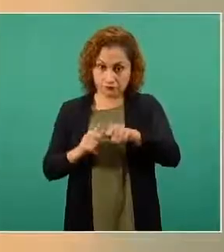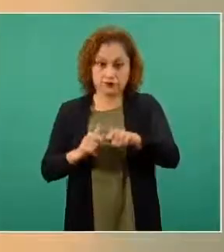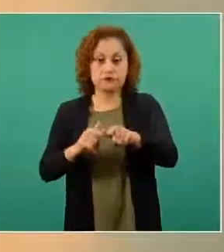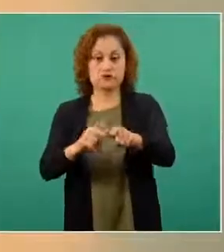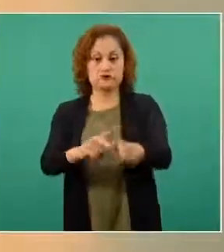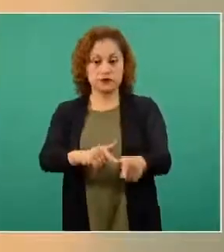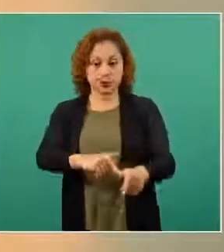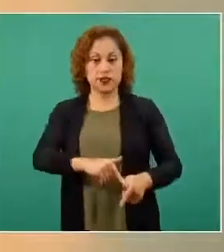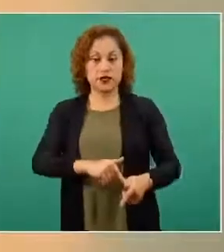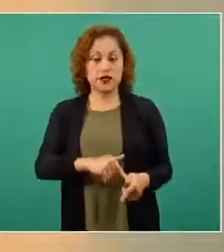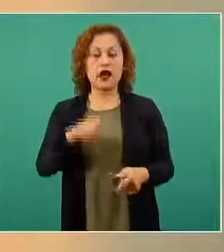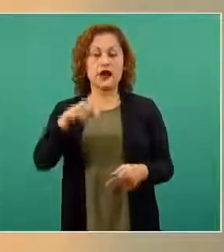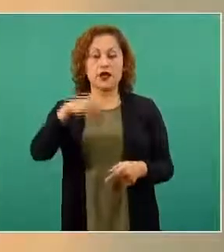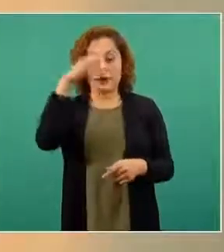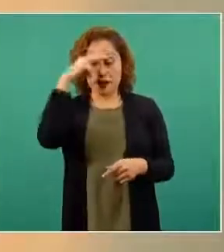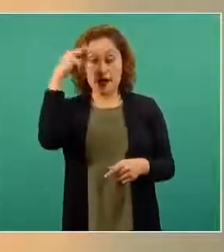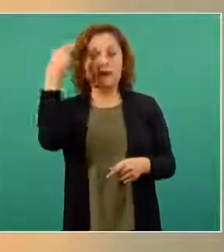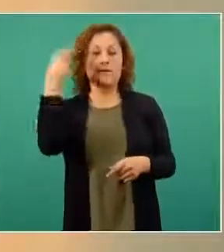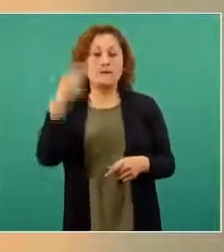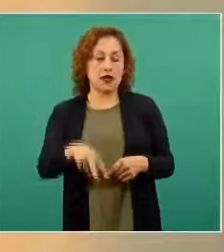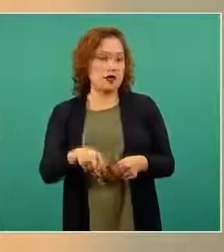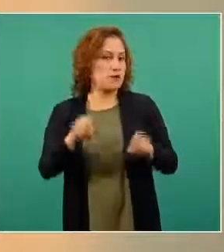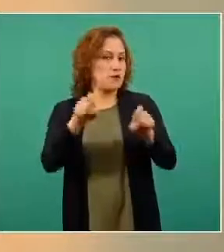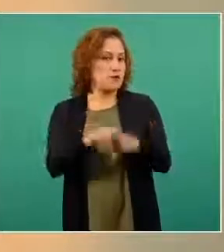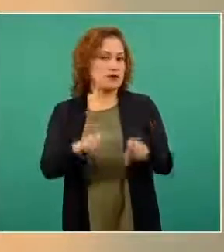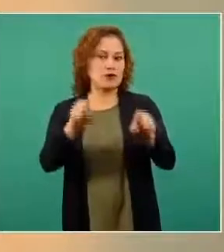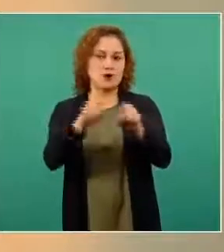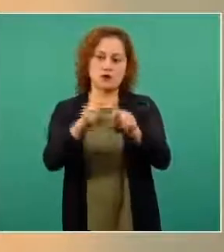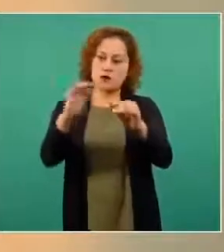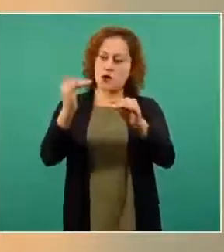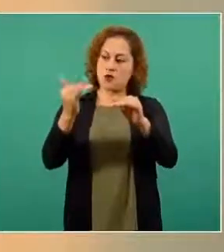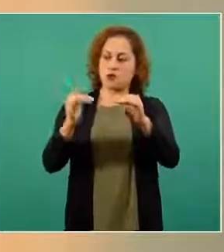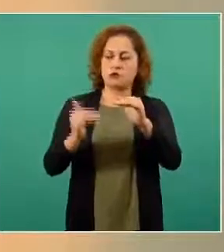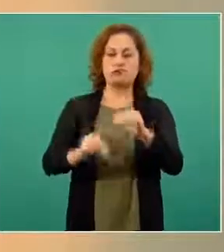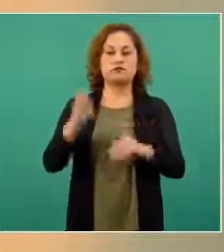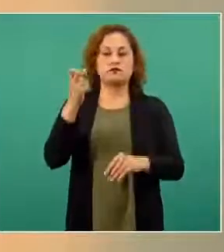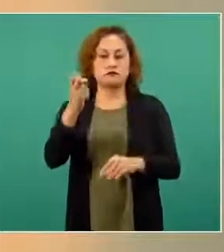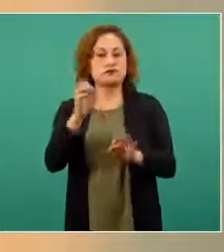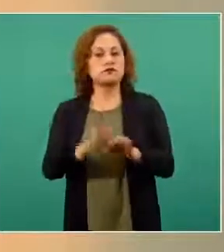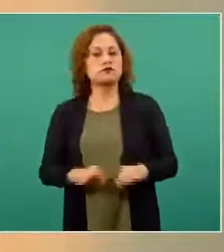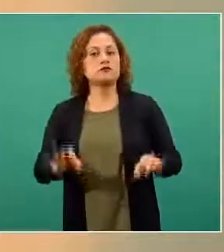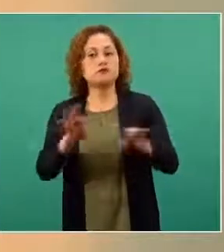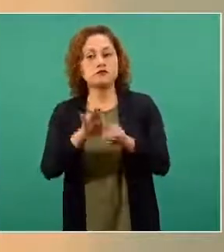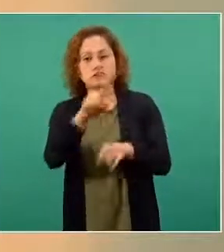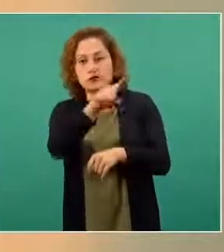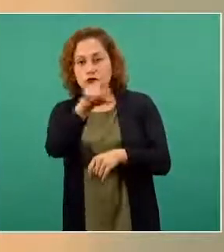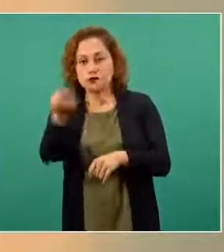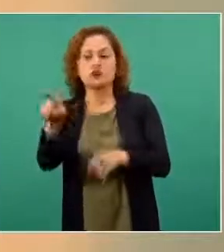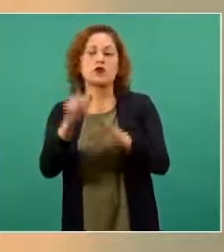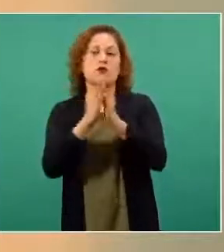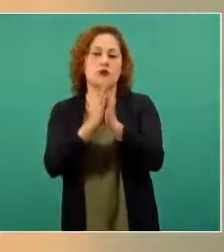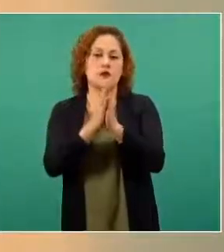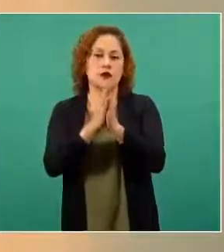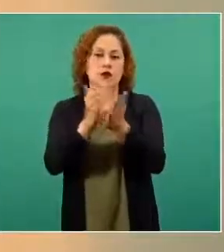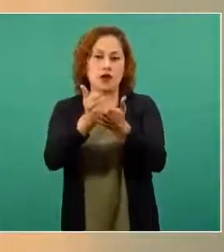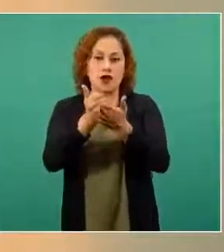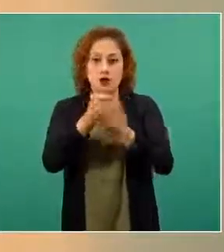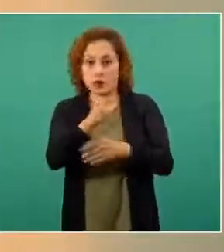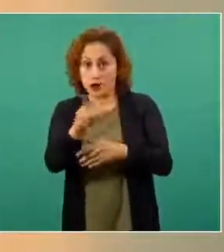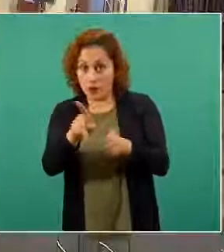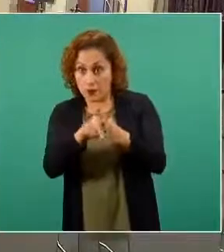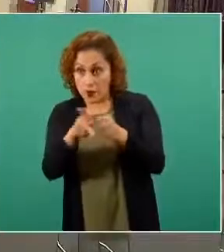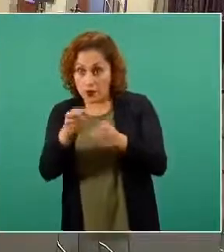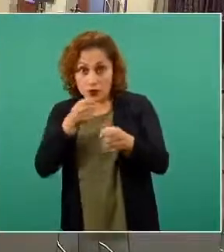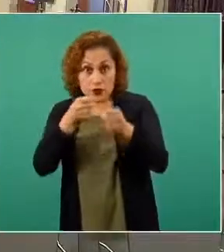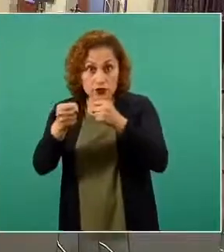en nuestro país, y para ello pues es importante continuar y que nos apoyen también nuestros comunicadores y comunicadoras que